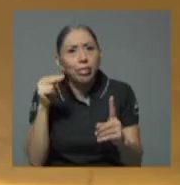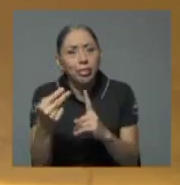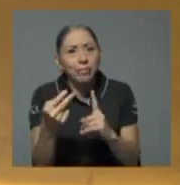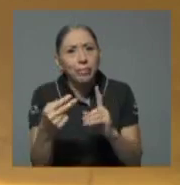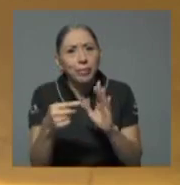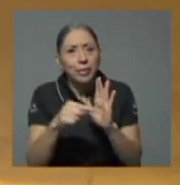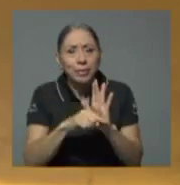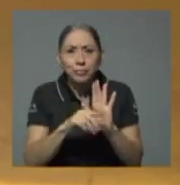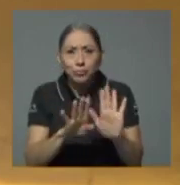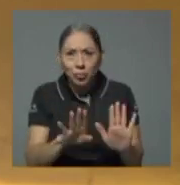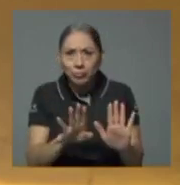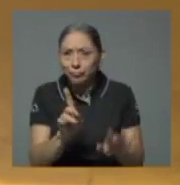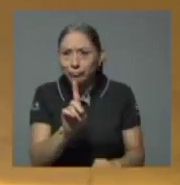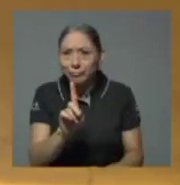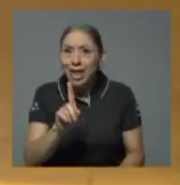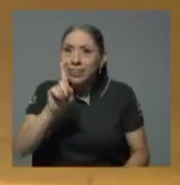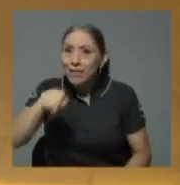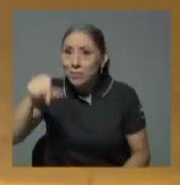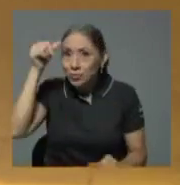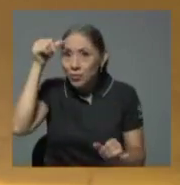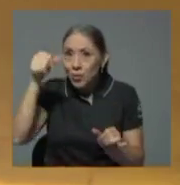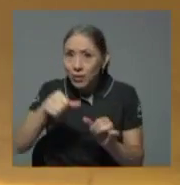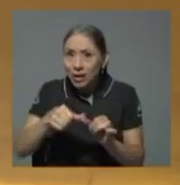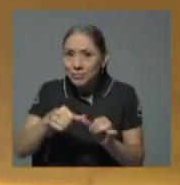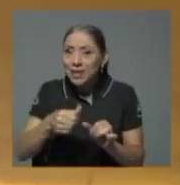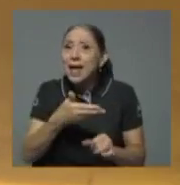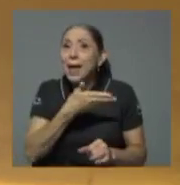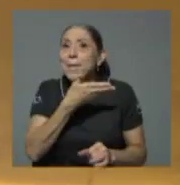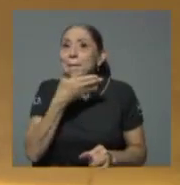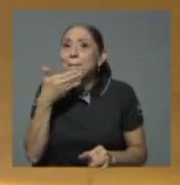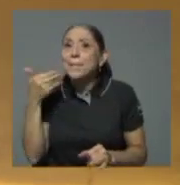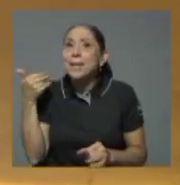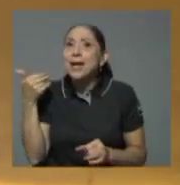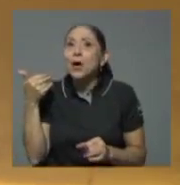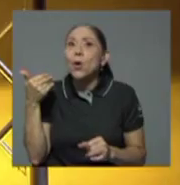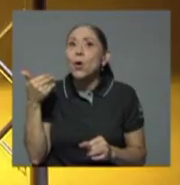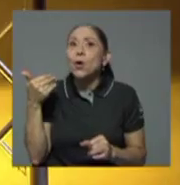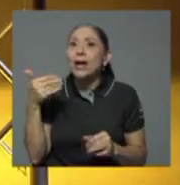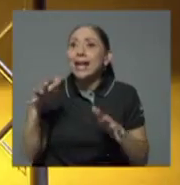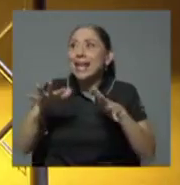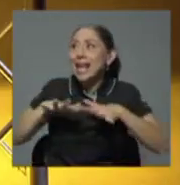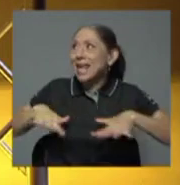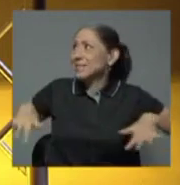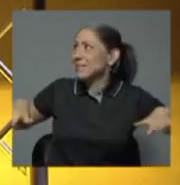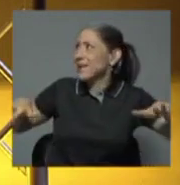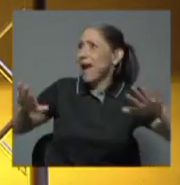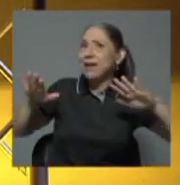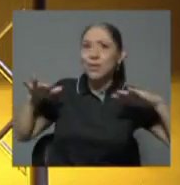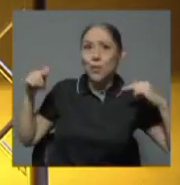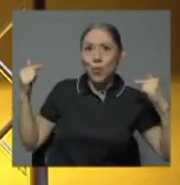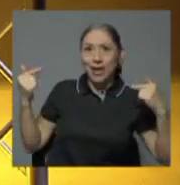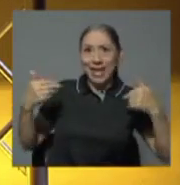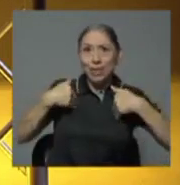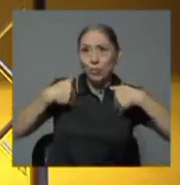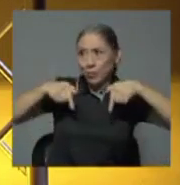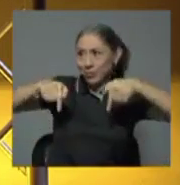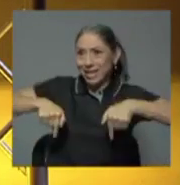el mejor escenario que tuvimos en el canal fue